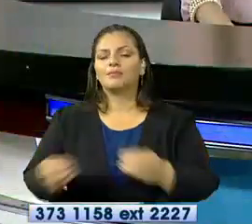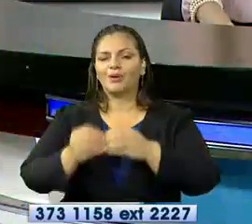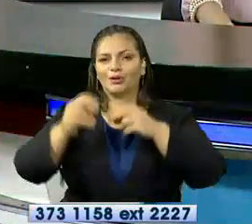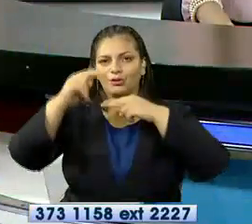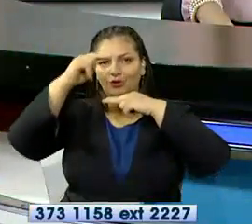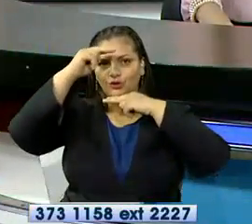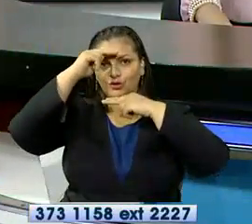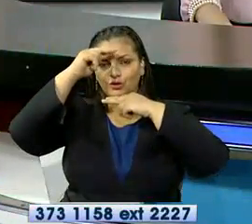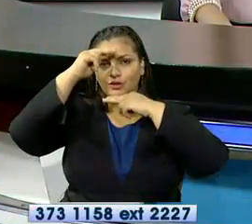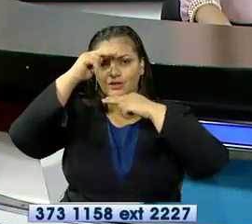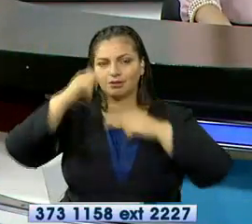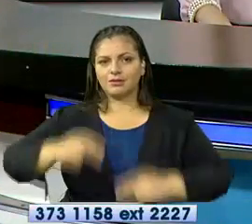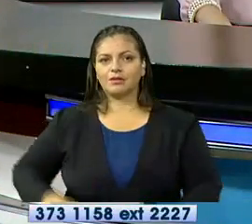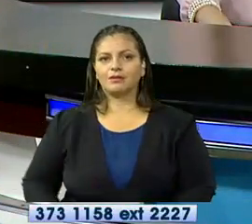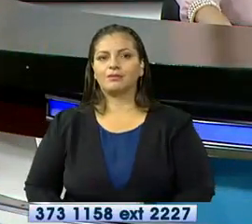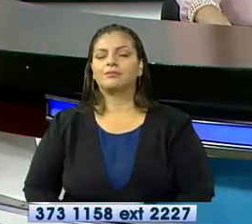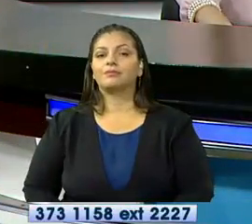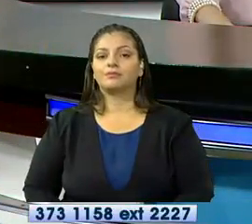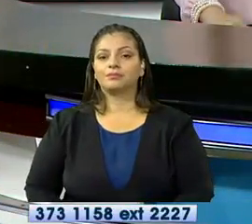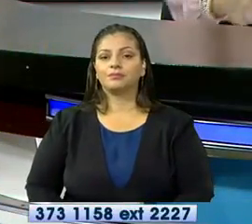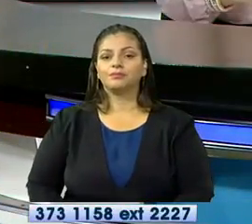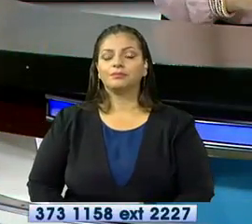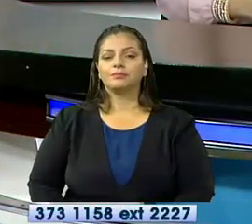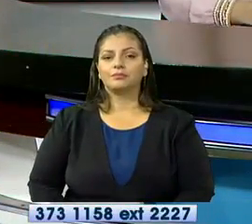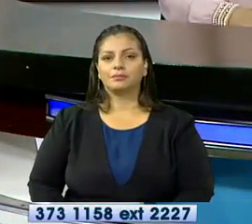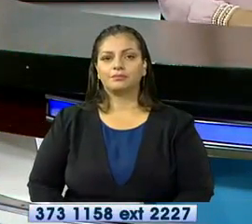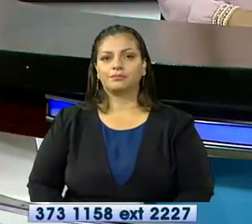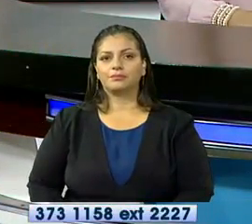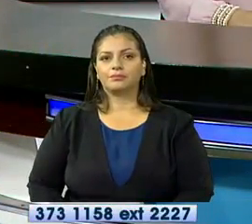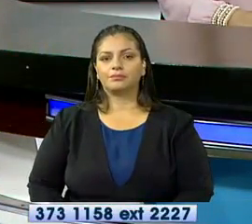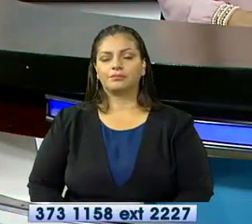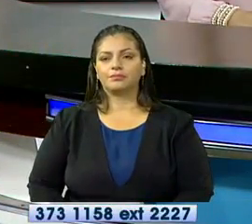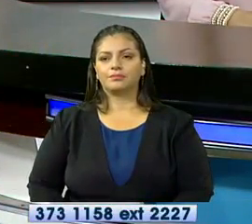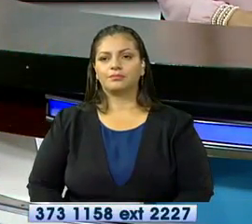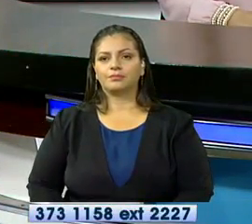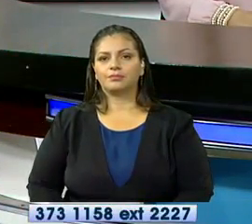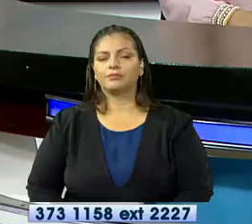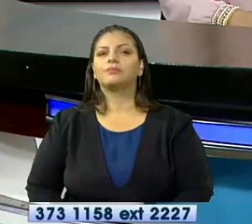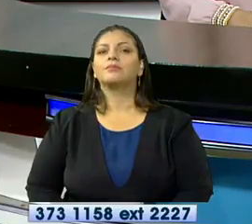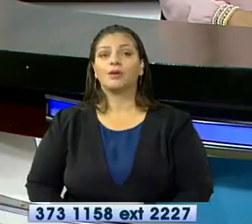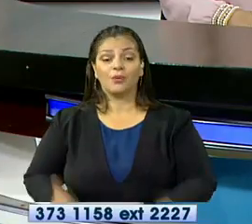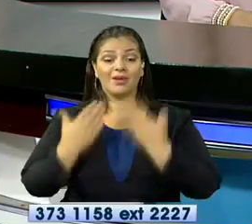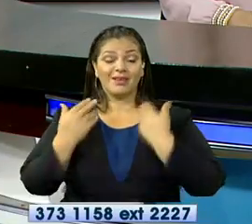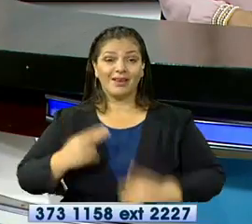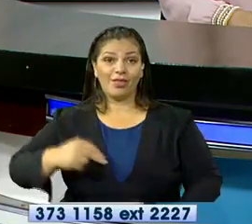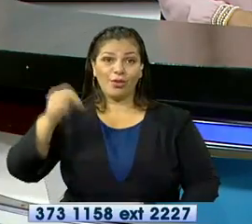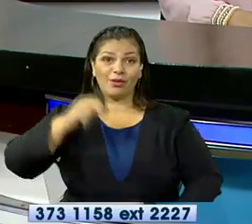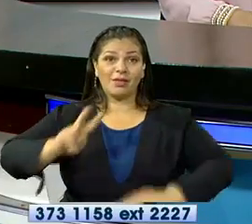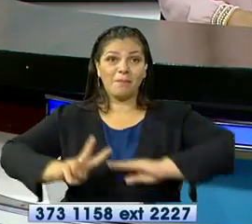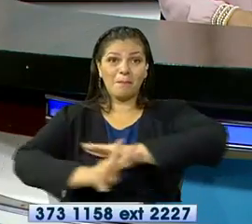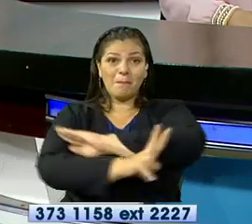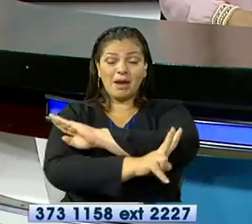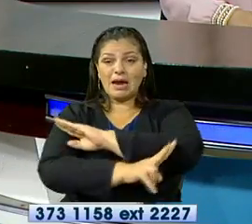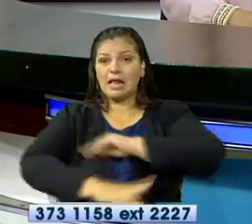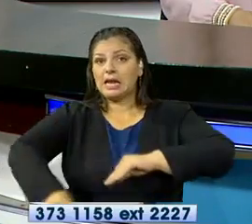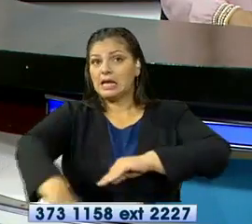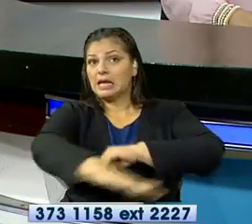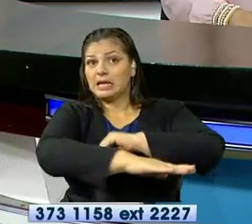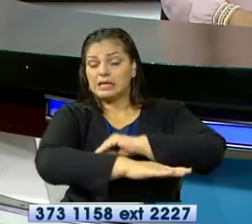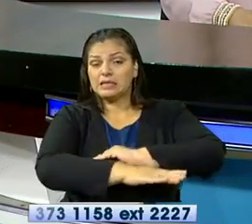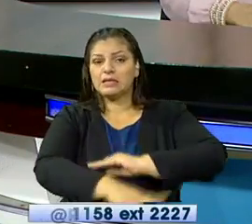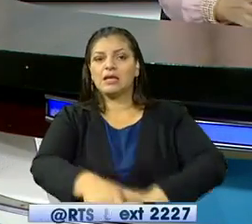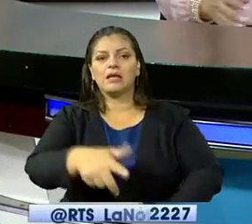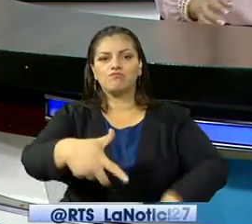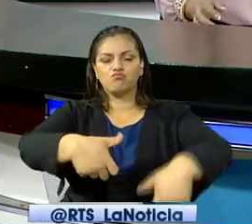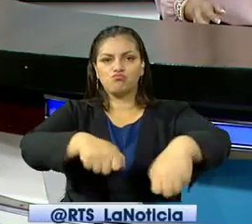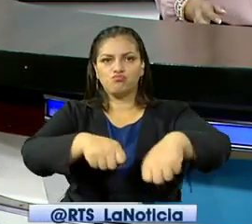Mujer fue asaltada y arrastrada desde una trisimoto en el sector del ingreso a Los Vergeles, al norte de Guayaquil. Afortunadamente, la policía